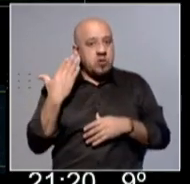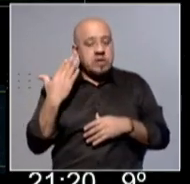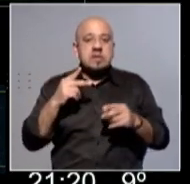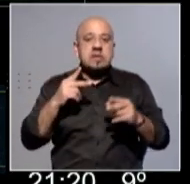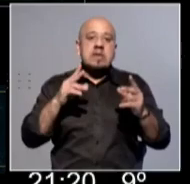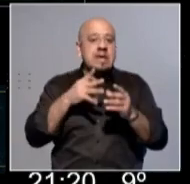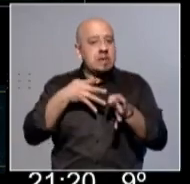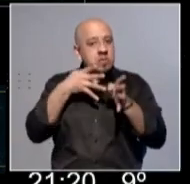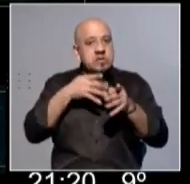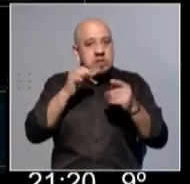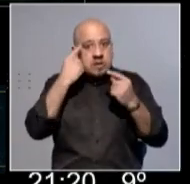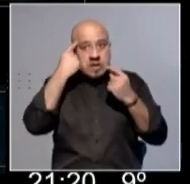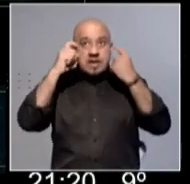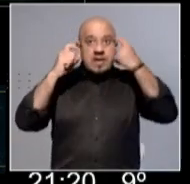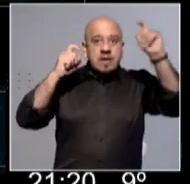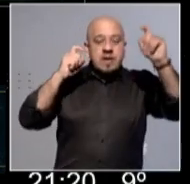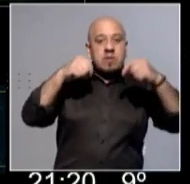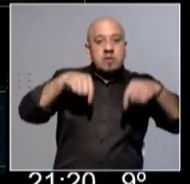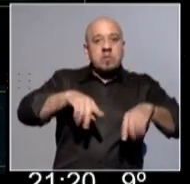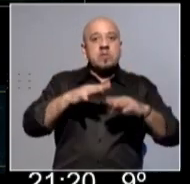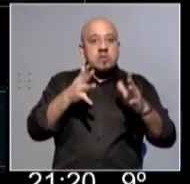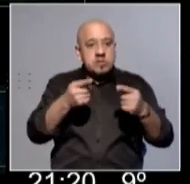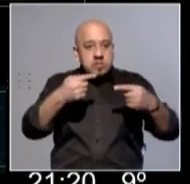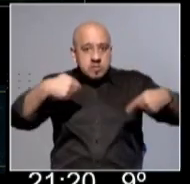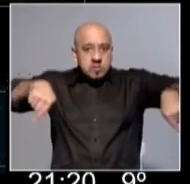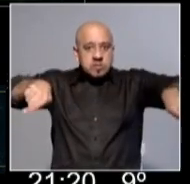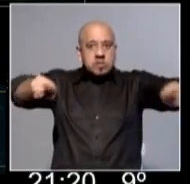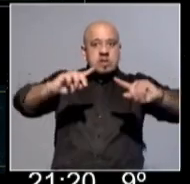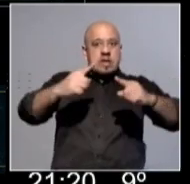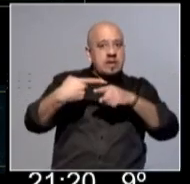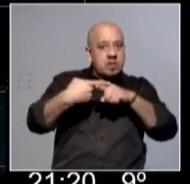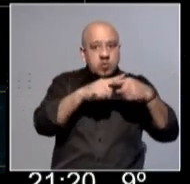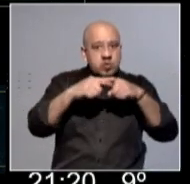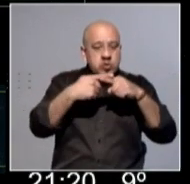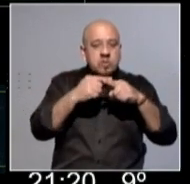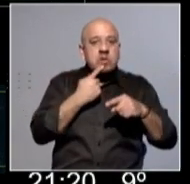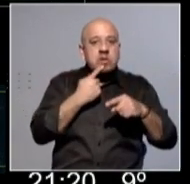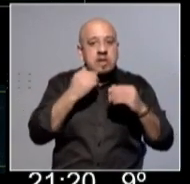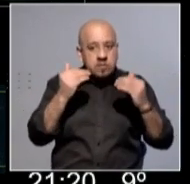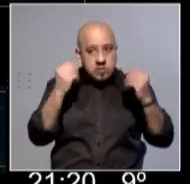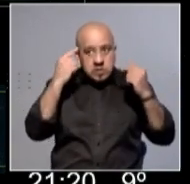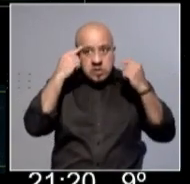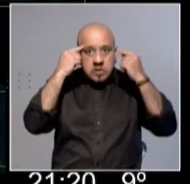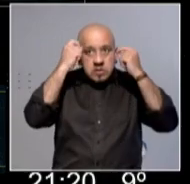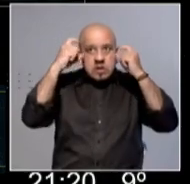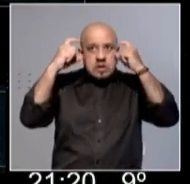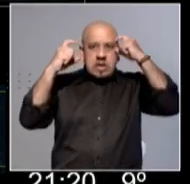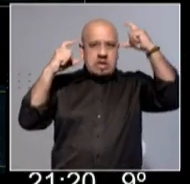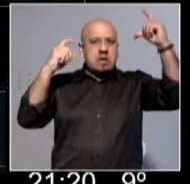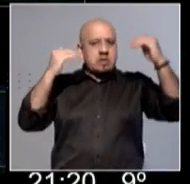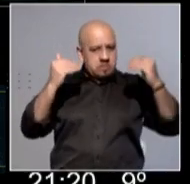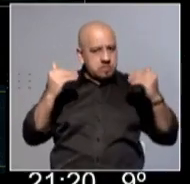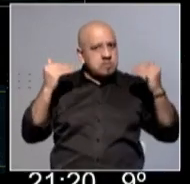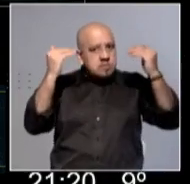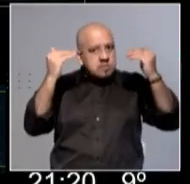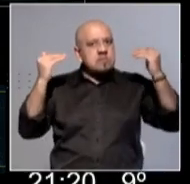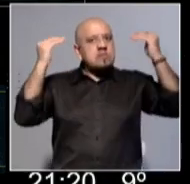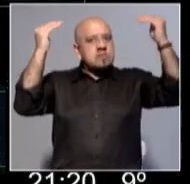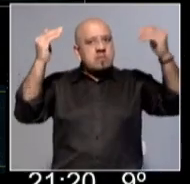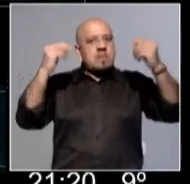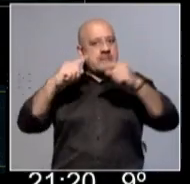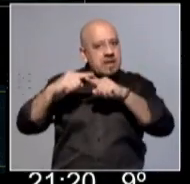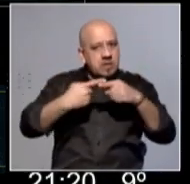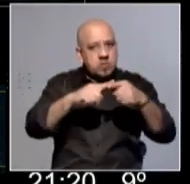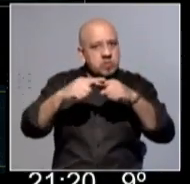cuando vos politizás la discusión política, elevás el grado de conciencia, elevás el grado de participación